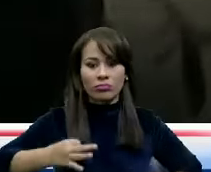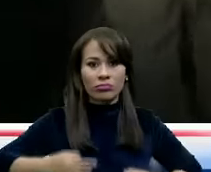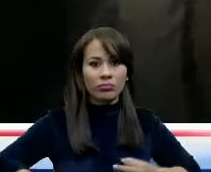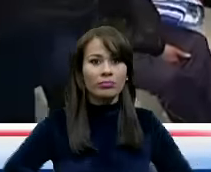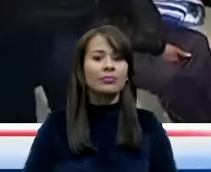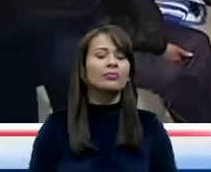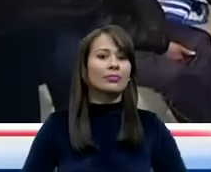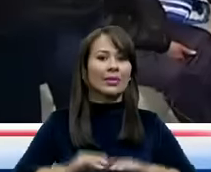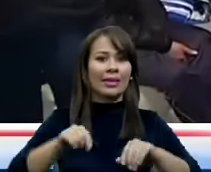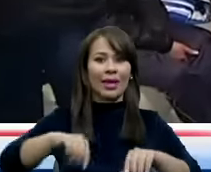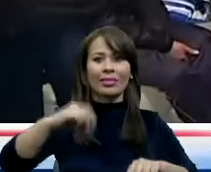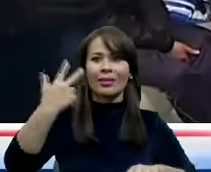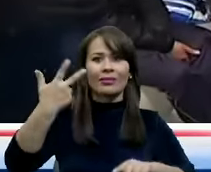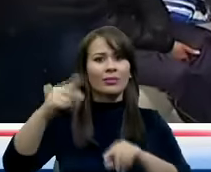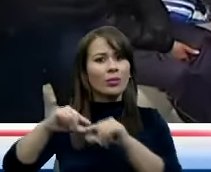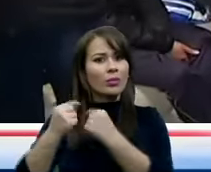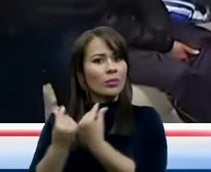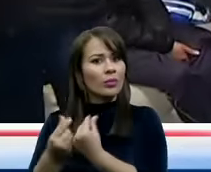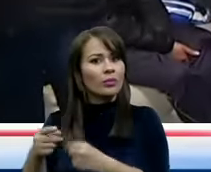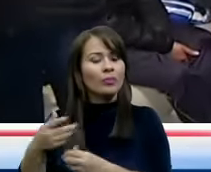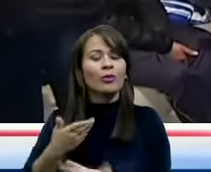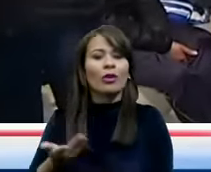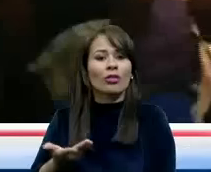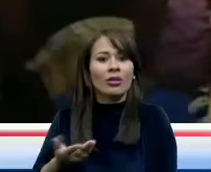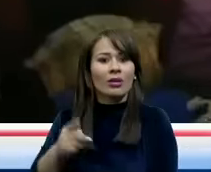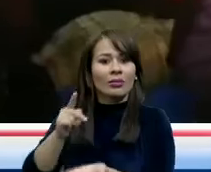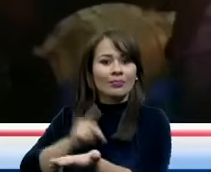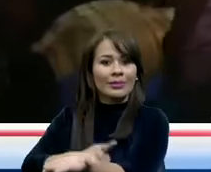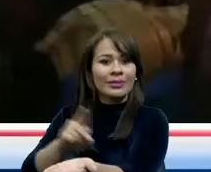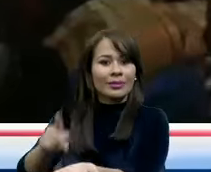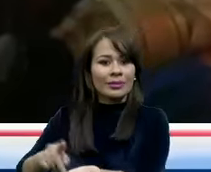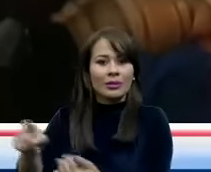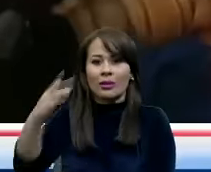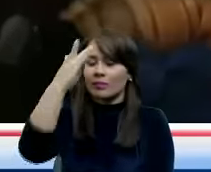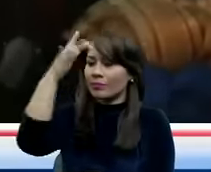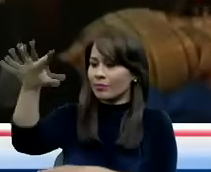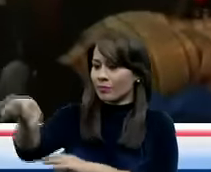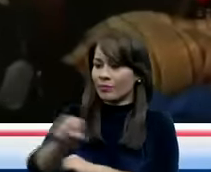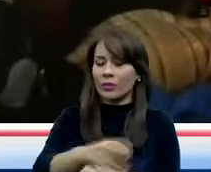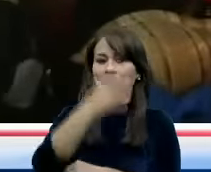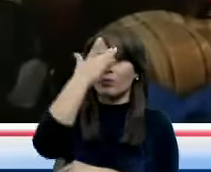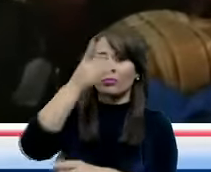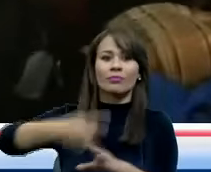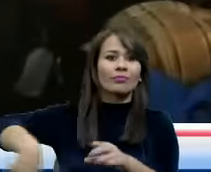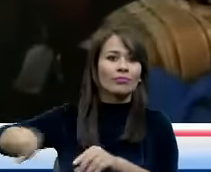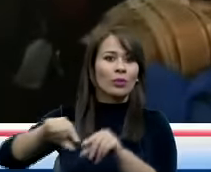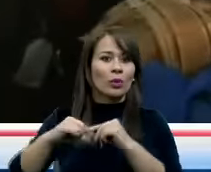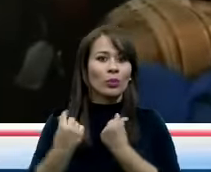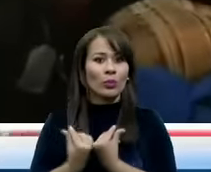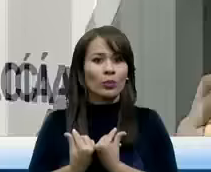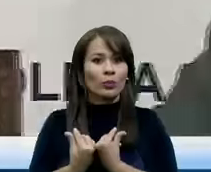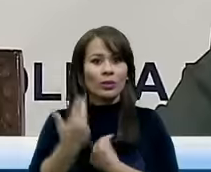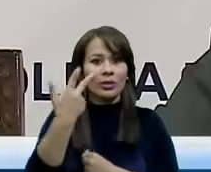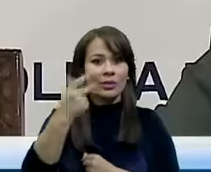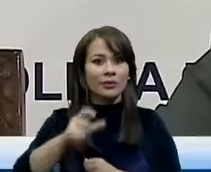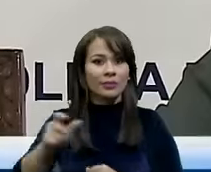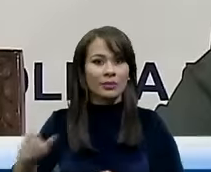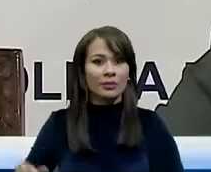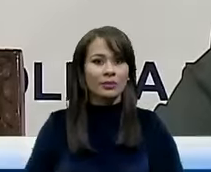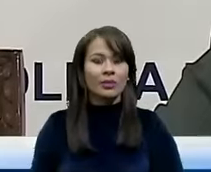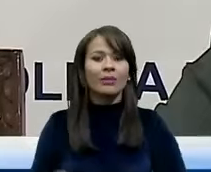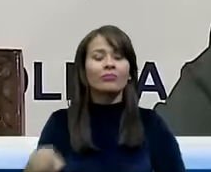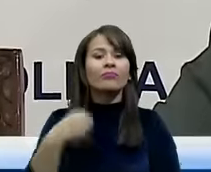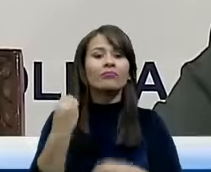pueden ver es igual un operativo en Pichincha con la desarticulación de una estructura menor de 3 personas que